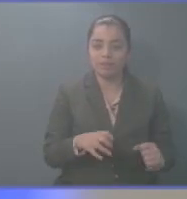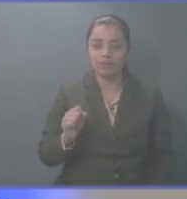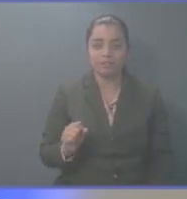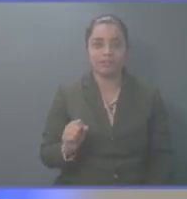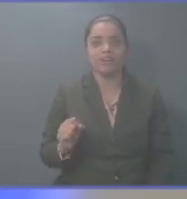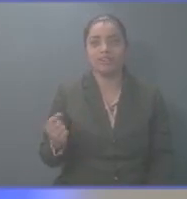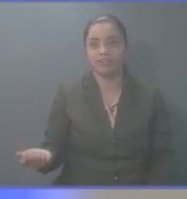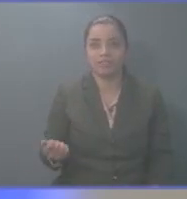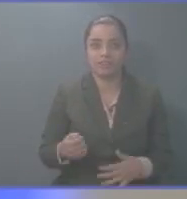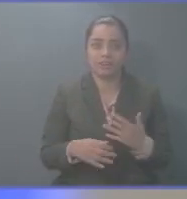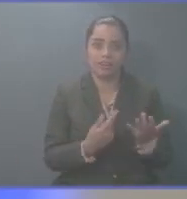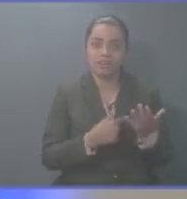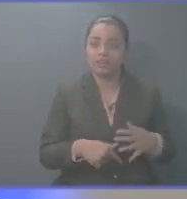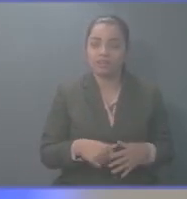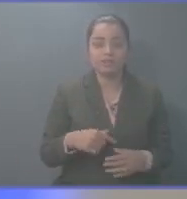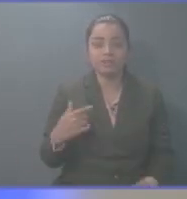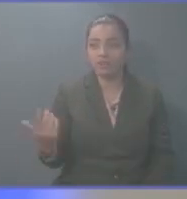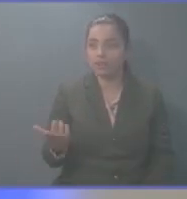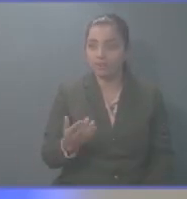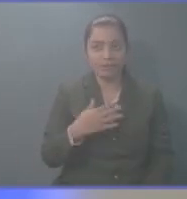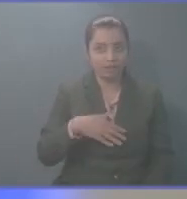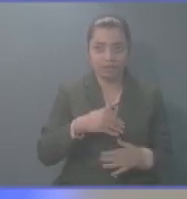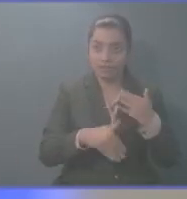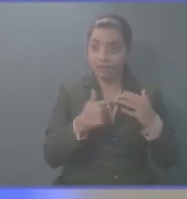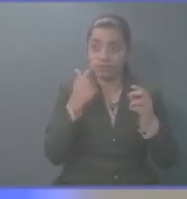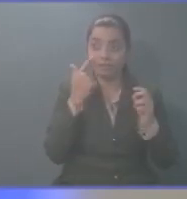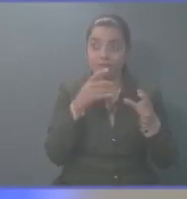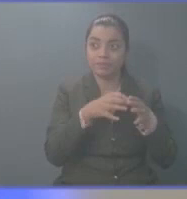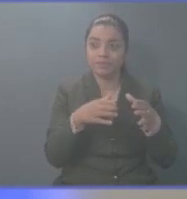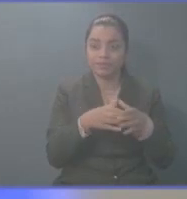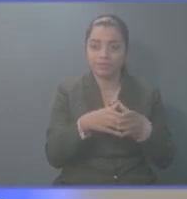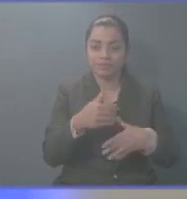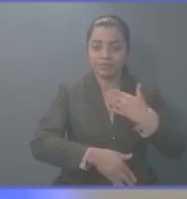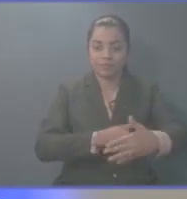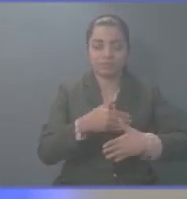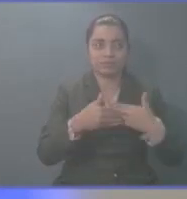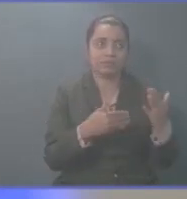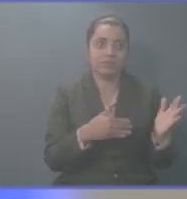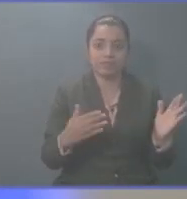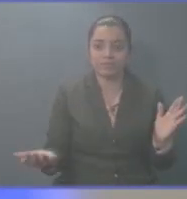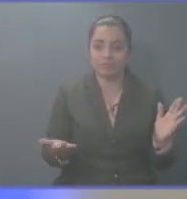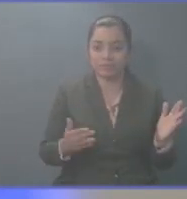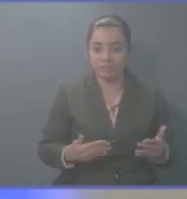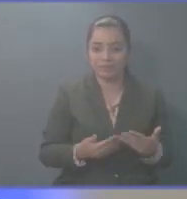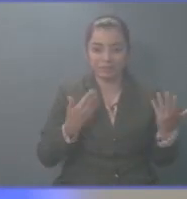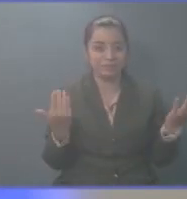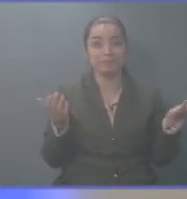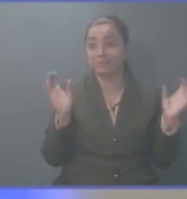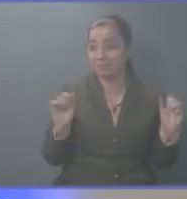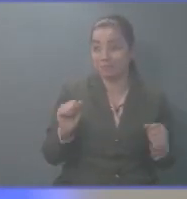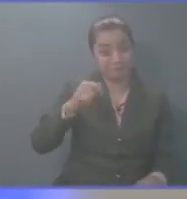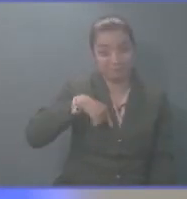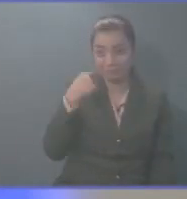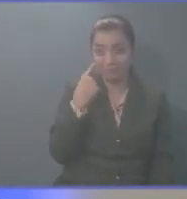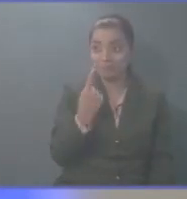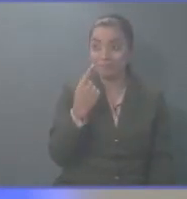integral, no como un simple elector, sino como una persona que ríe, que llora, que come, que tiene las mismas necesidades que nosotros. Entonces, cuando tú te